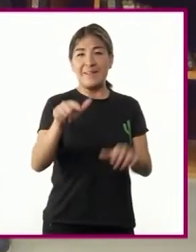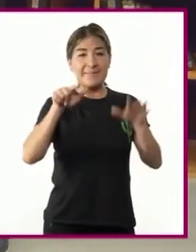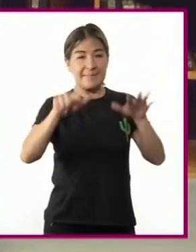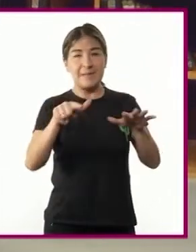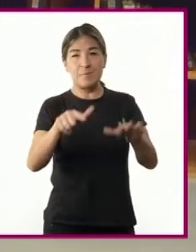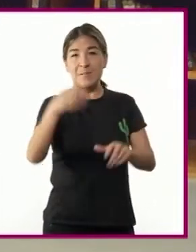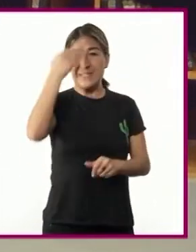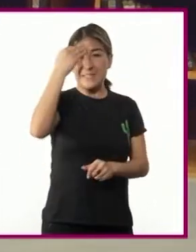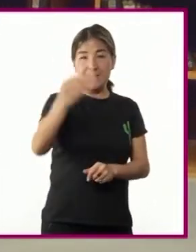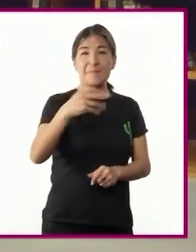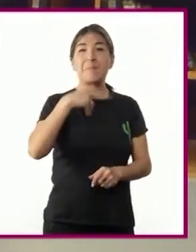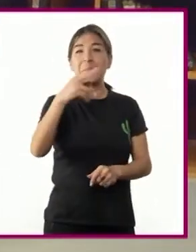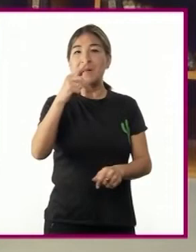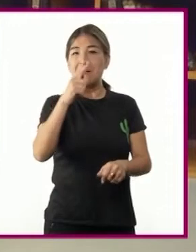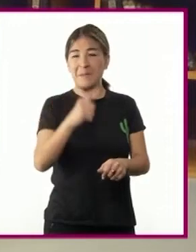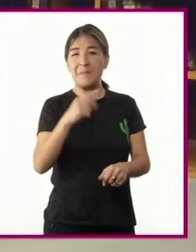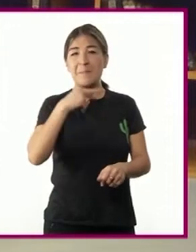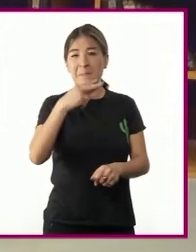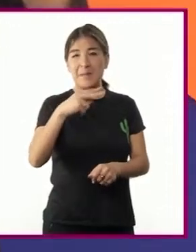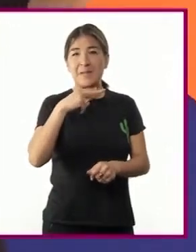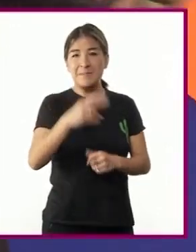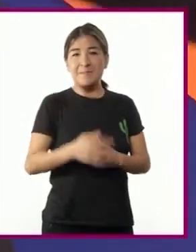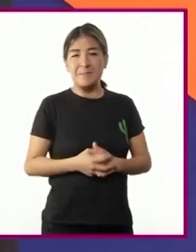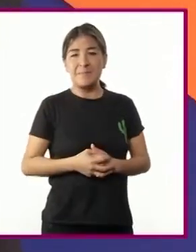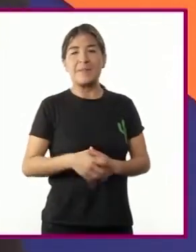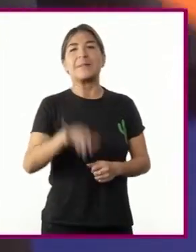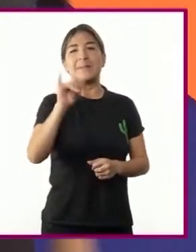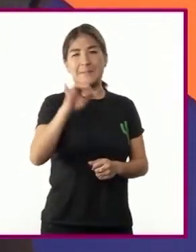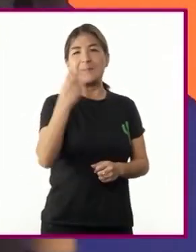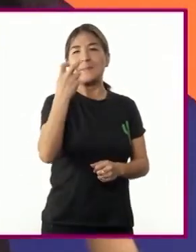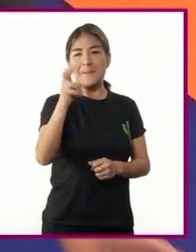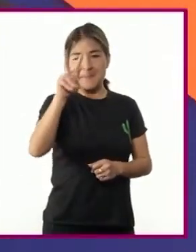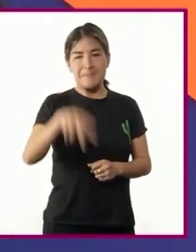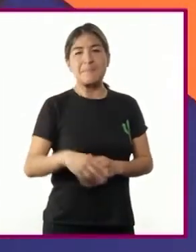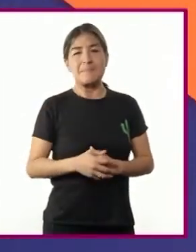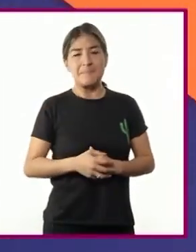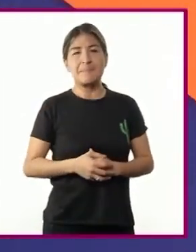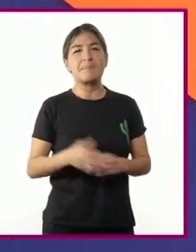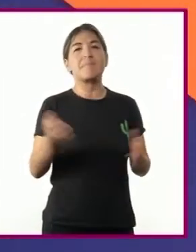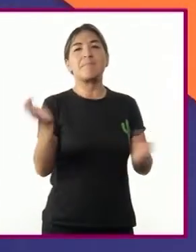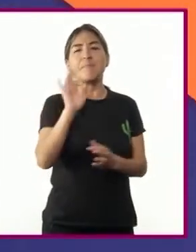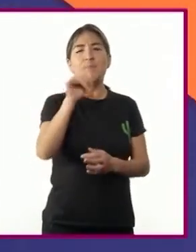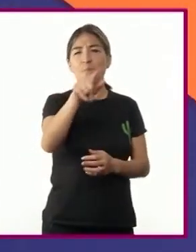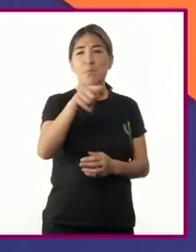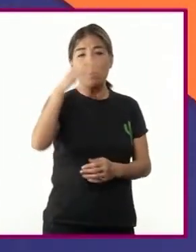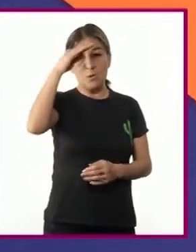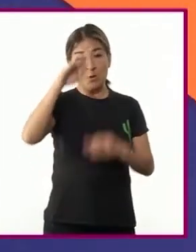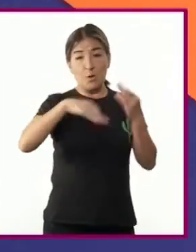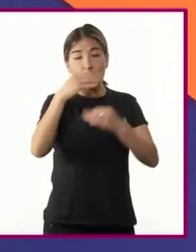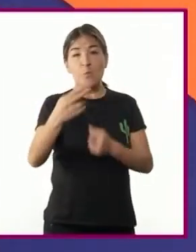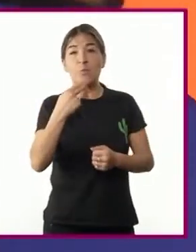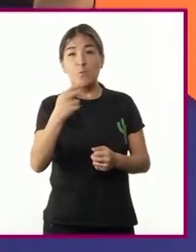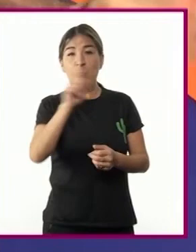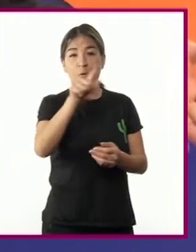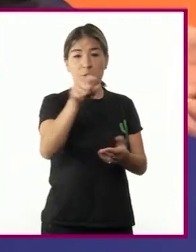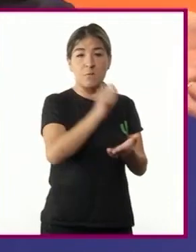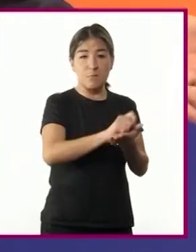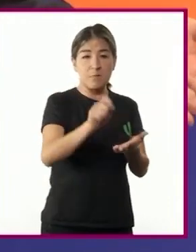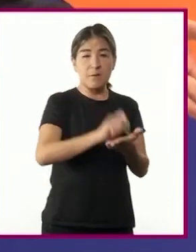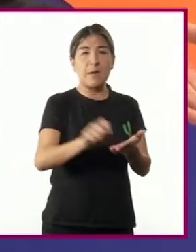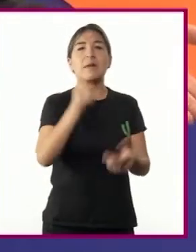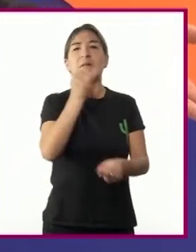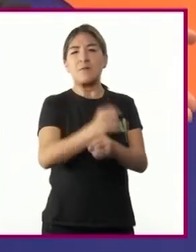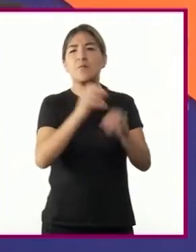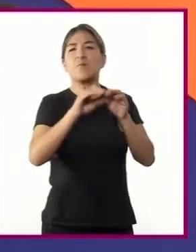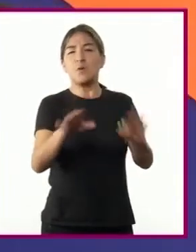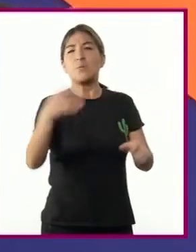17 tiempos verbales. Es cierto, aunque no se usan todos al escribir informes